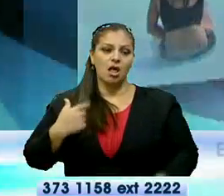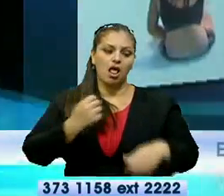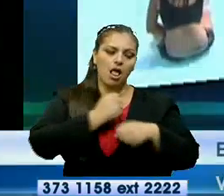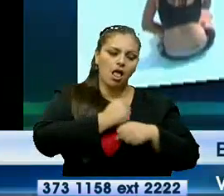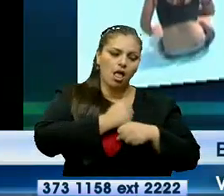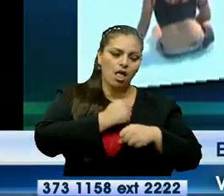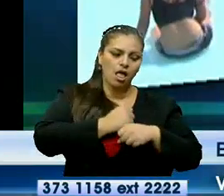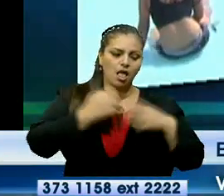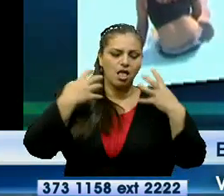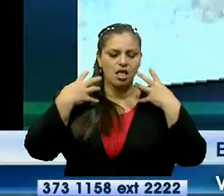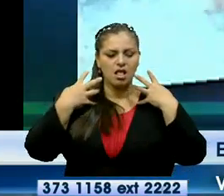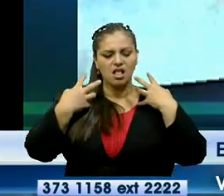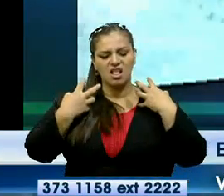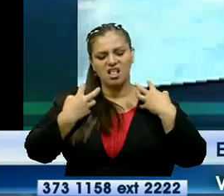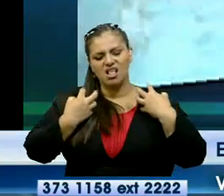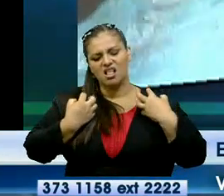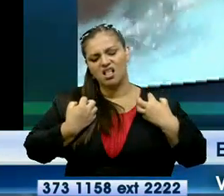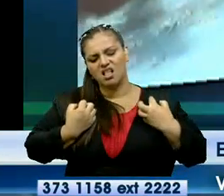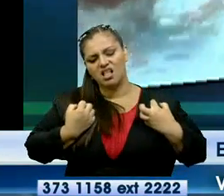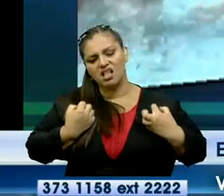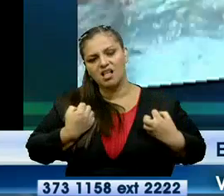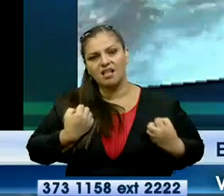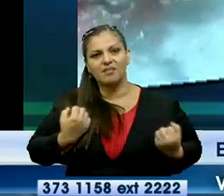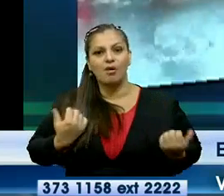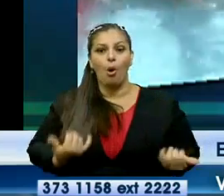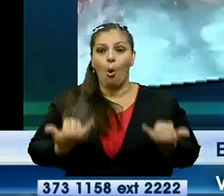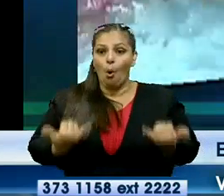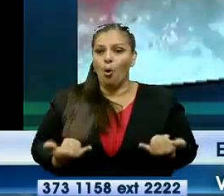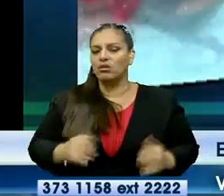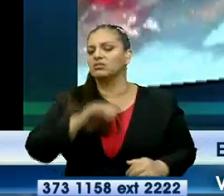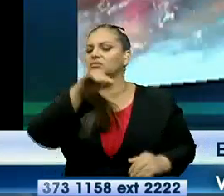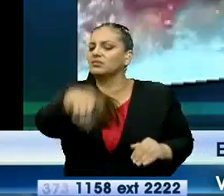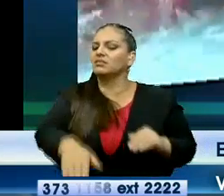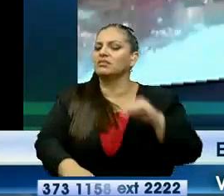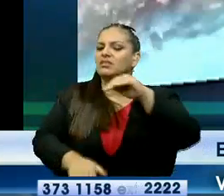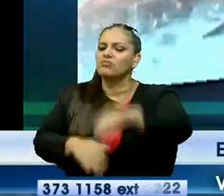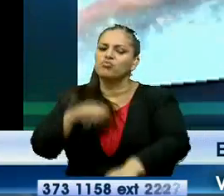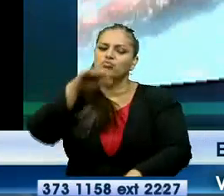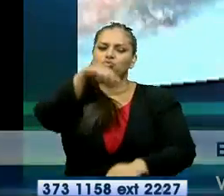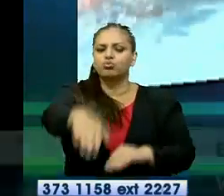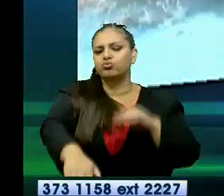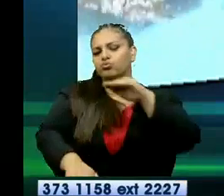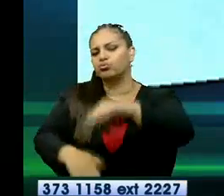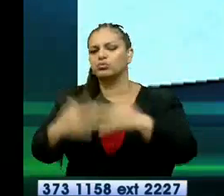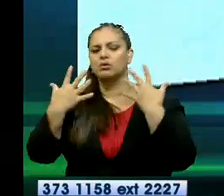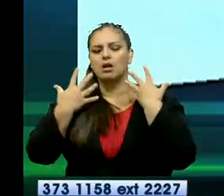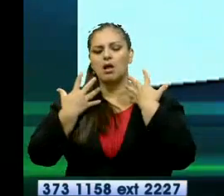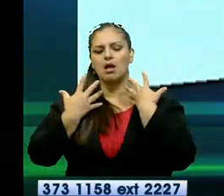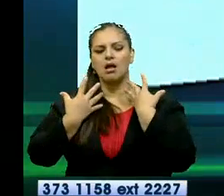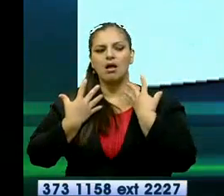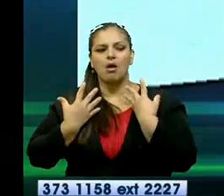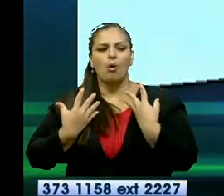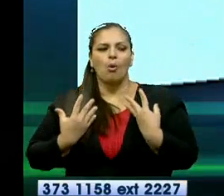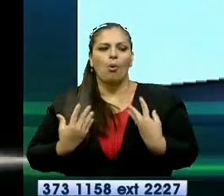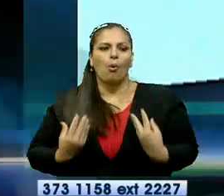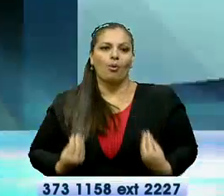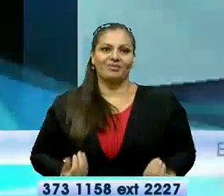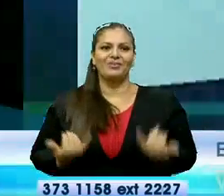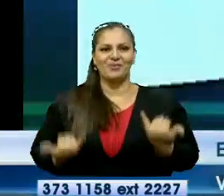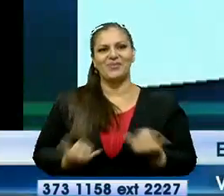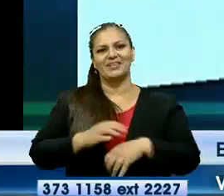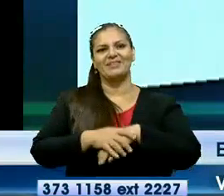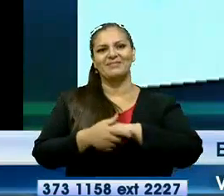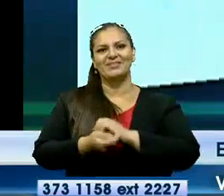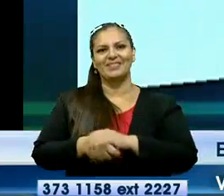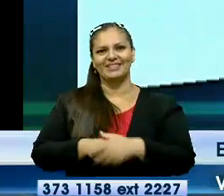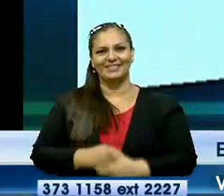semanal. Todo muy bien. Aprovechando el feriado. No queda más, aprovechar estos días. Ya en los poquitos días, ya como yo trabajo y